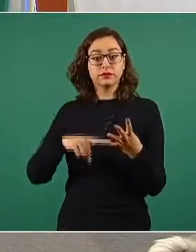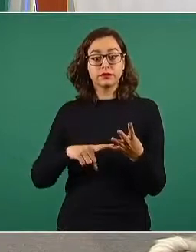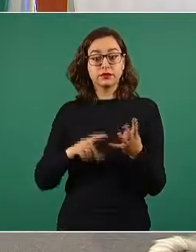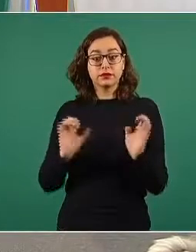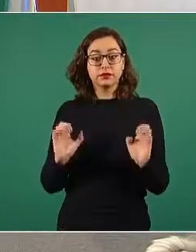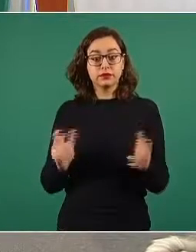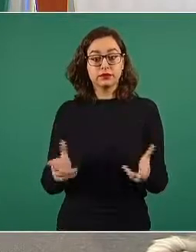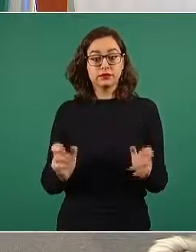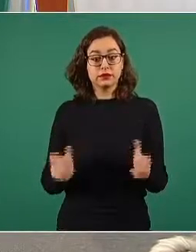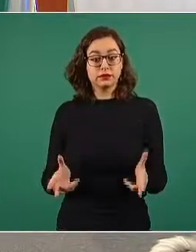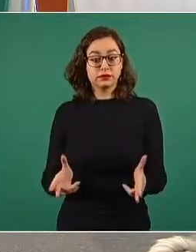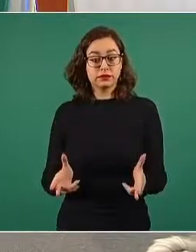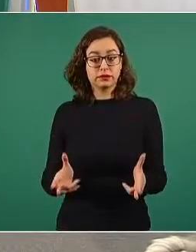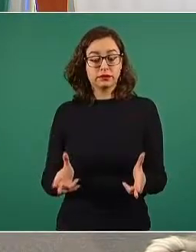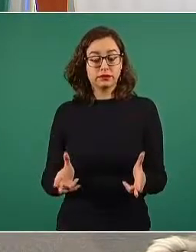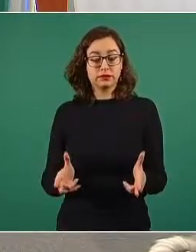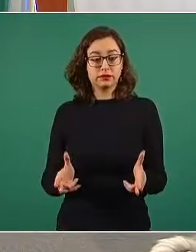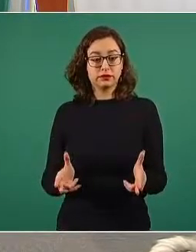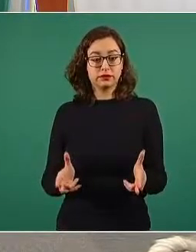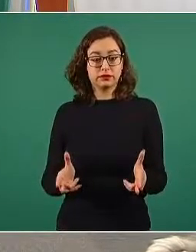Chiapas.